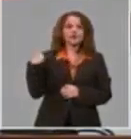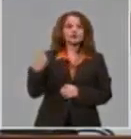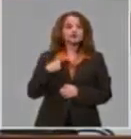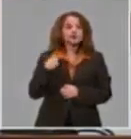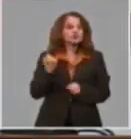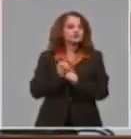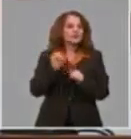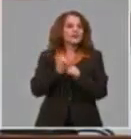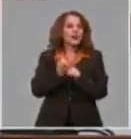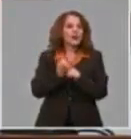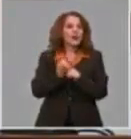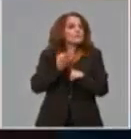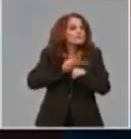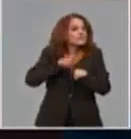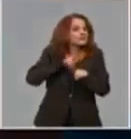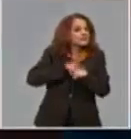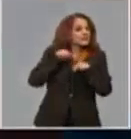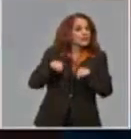odiar,